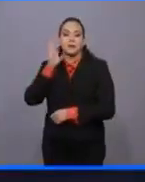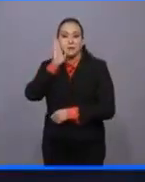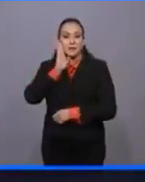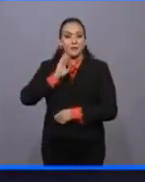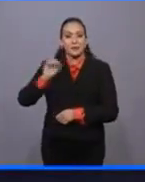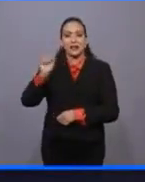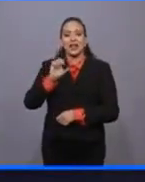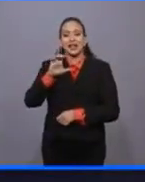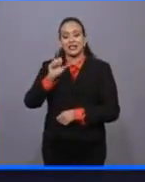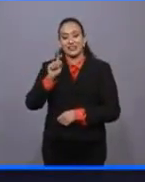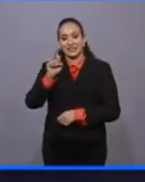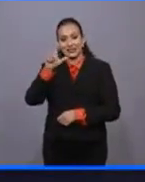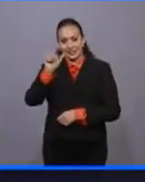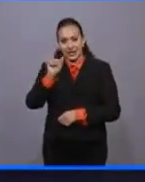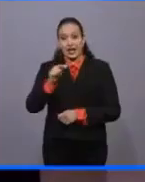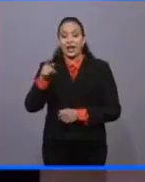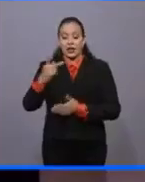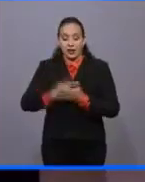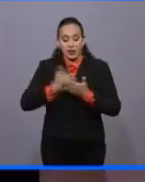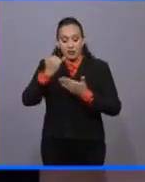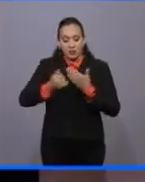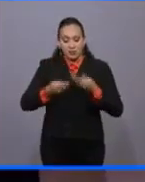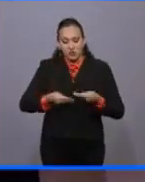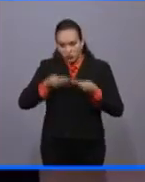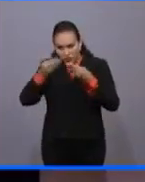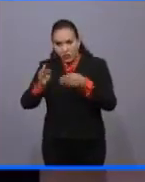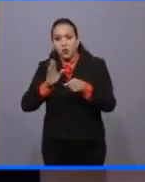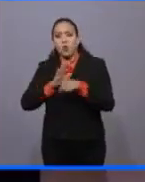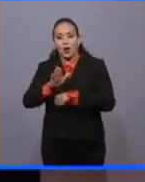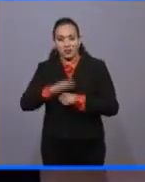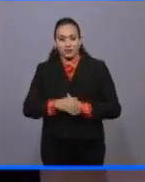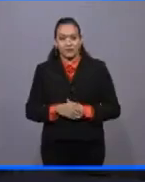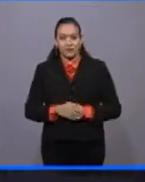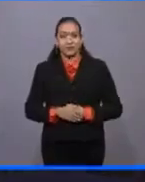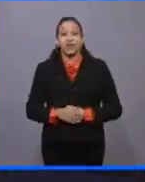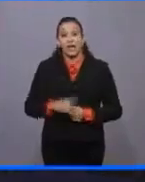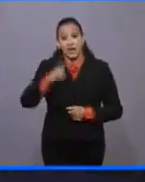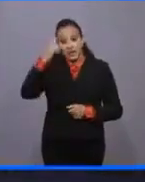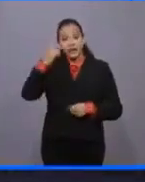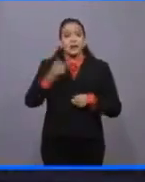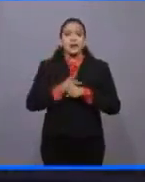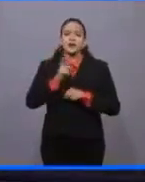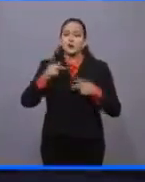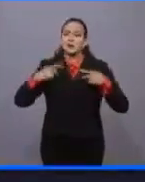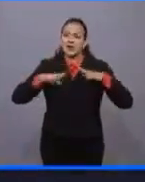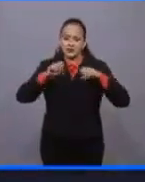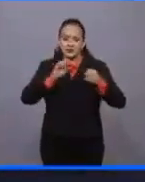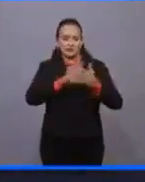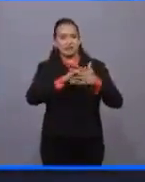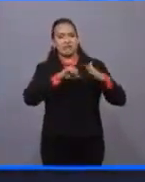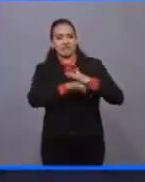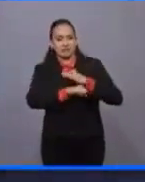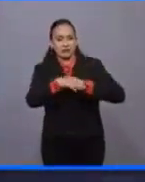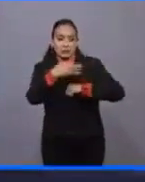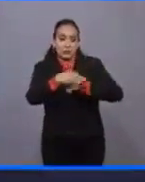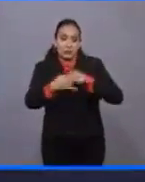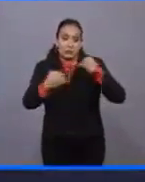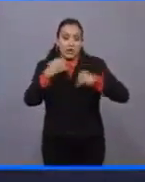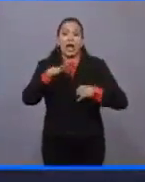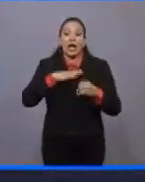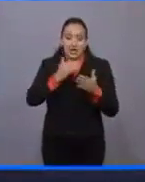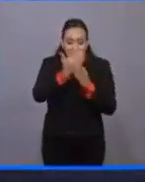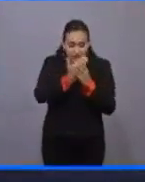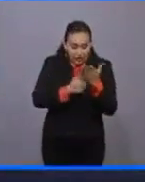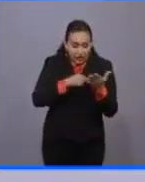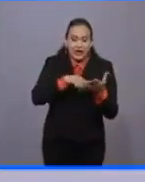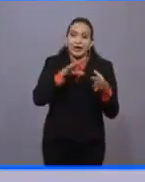María Estela Ríos González el proyecto sobre la aplicación de la prisión preventiva oficiosa en México, que obra en el expediente